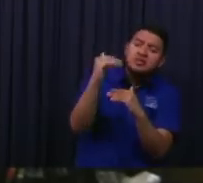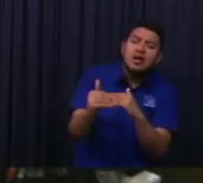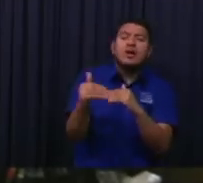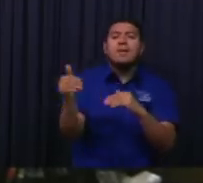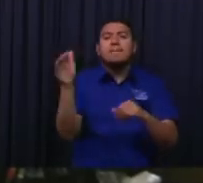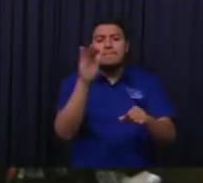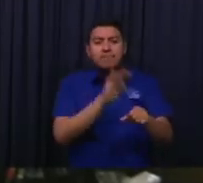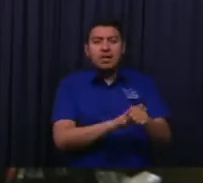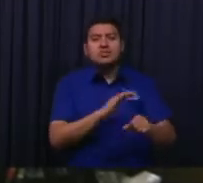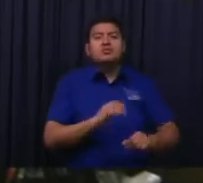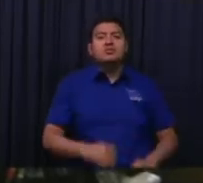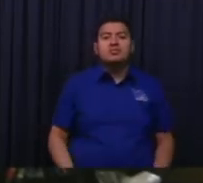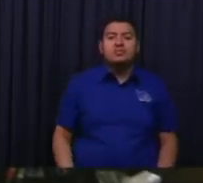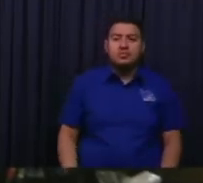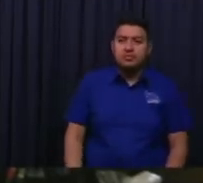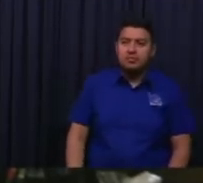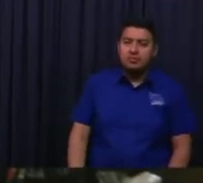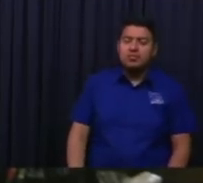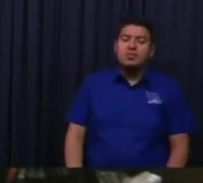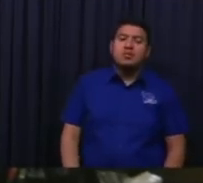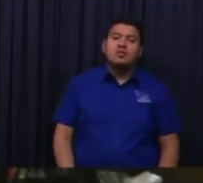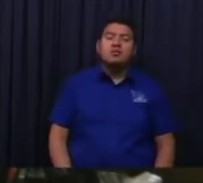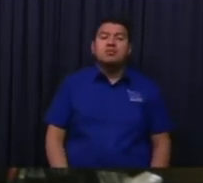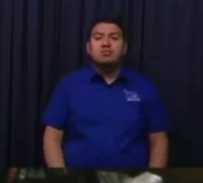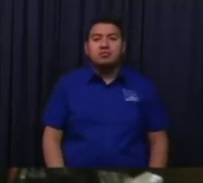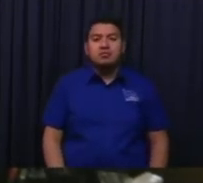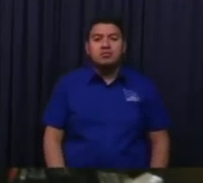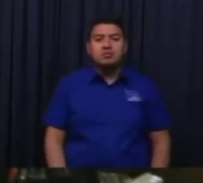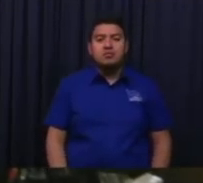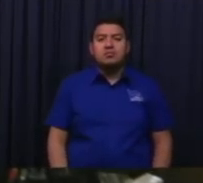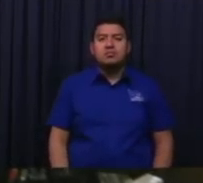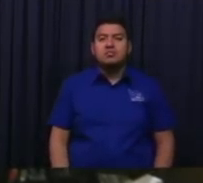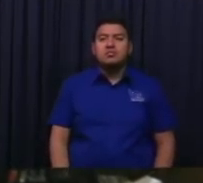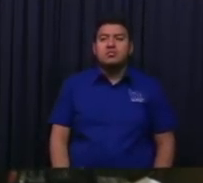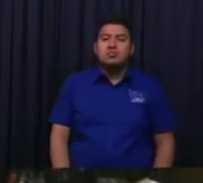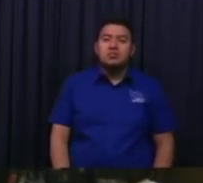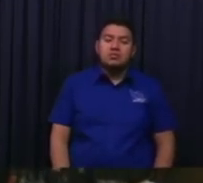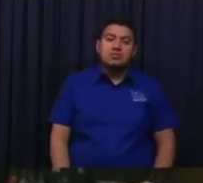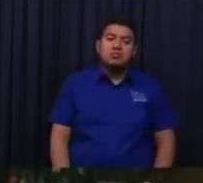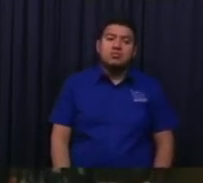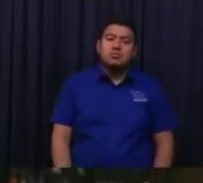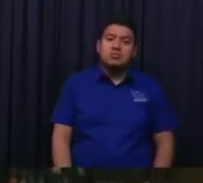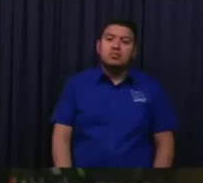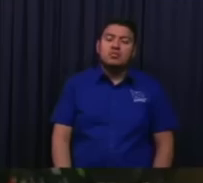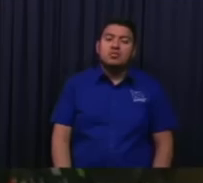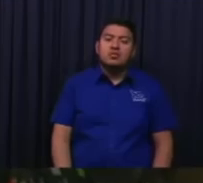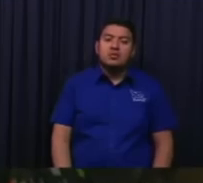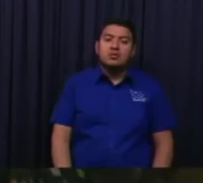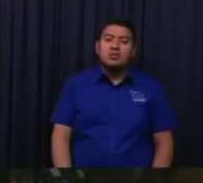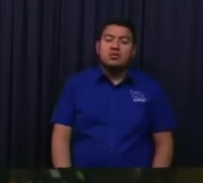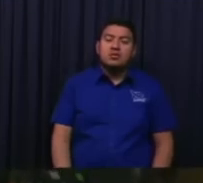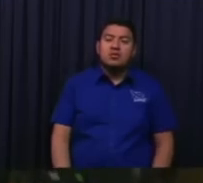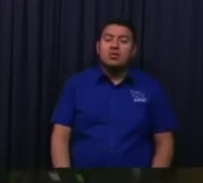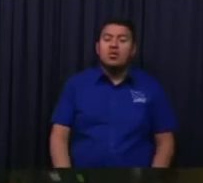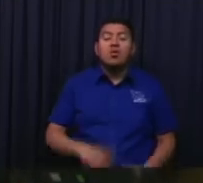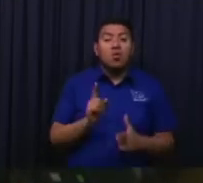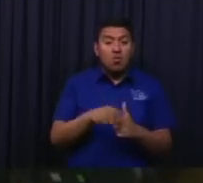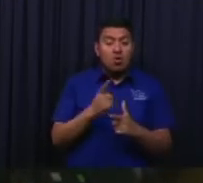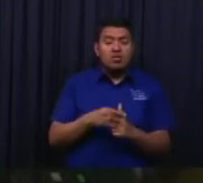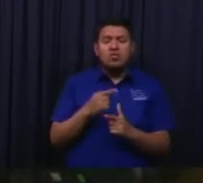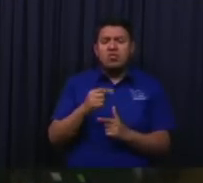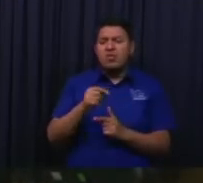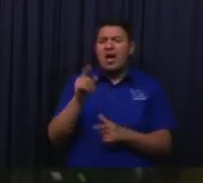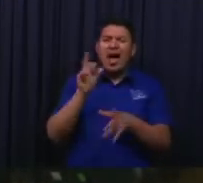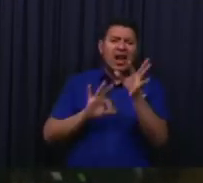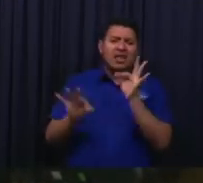A la gente le profetizan: Dios trae una nueva dimensión para tu vida. Y aleluya. Y él, a saber qué se imagina. ¿Qué? Yo no sé qué se imagina usted